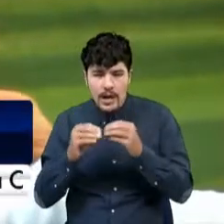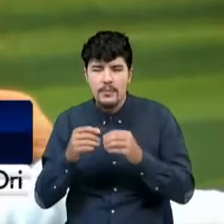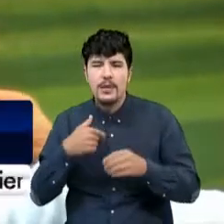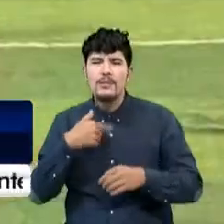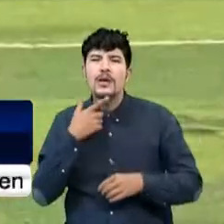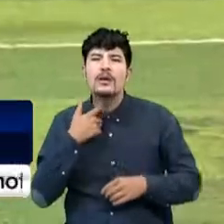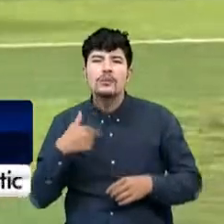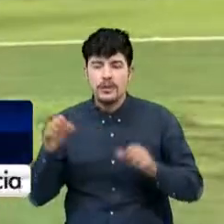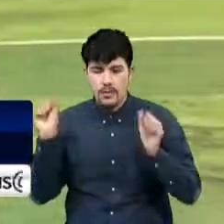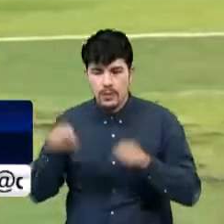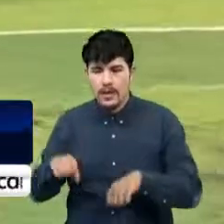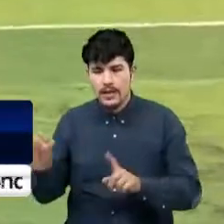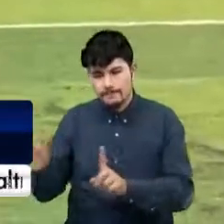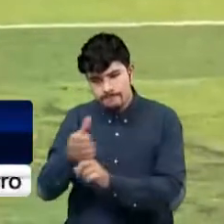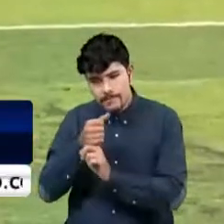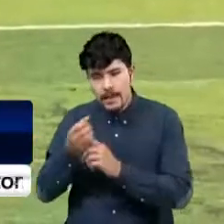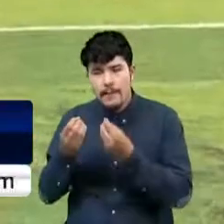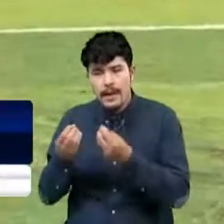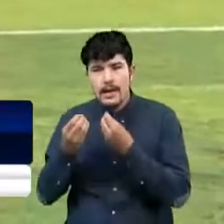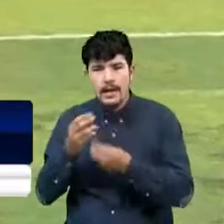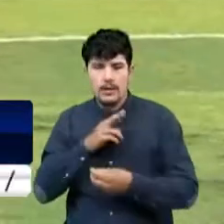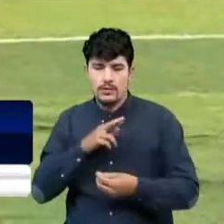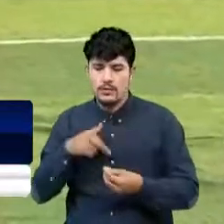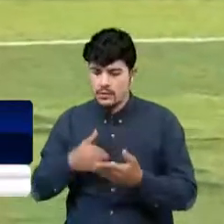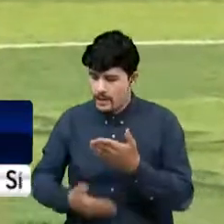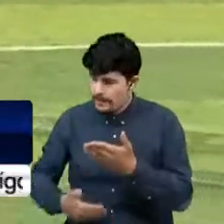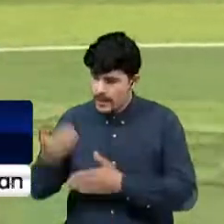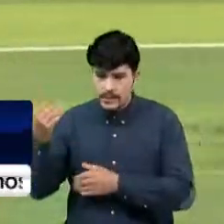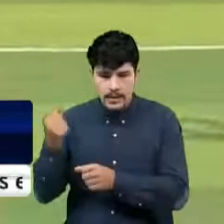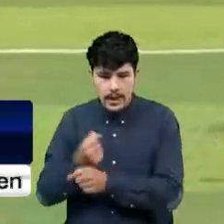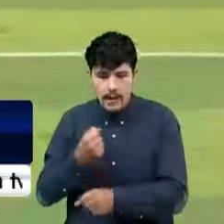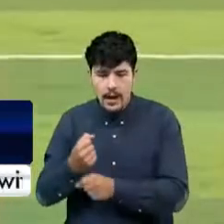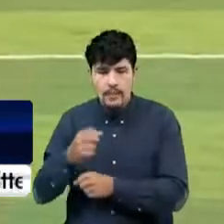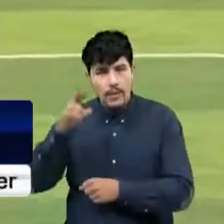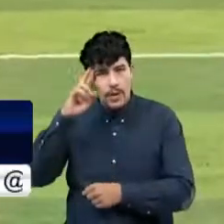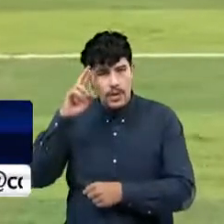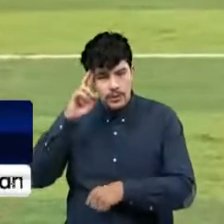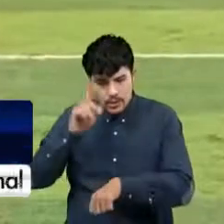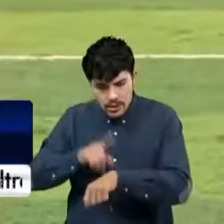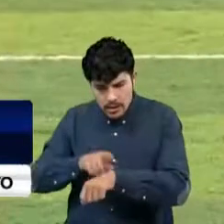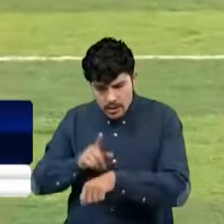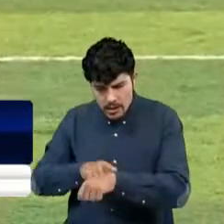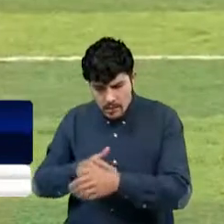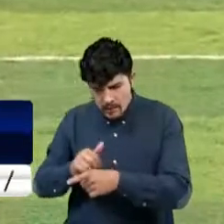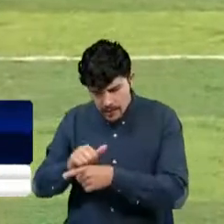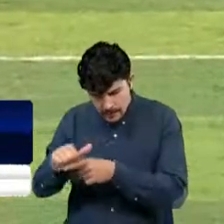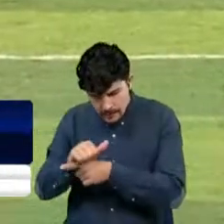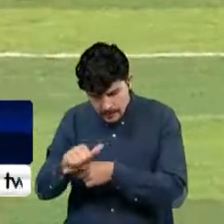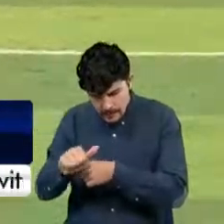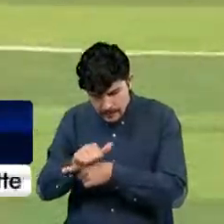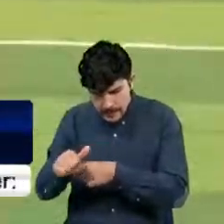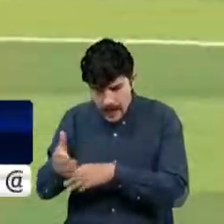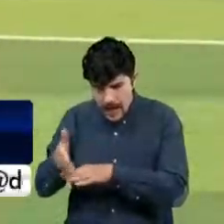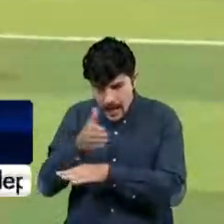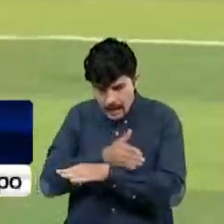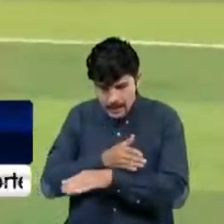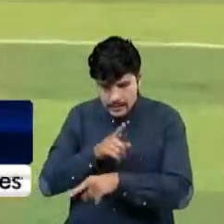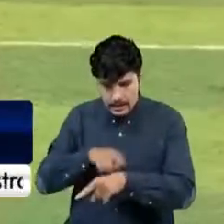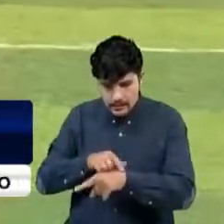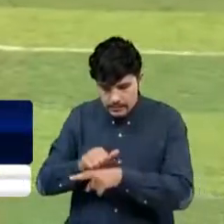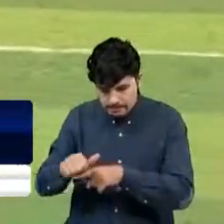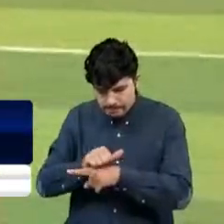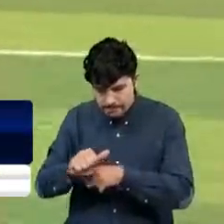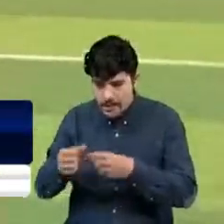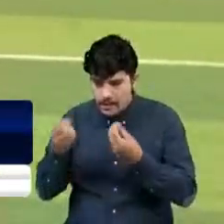gustaría lograr para eso estamos trabajando para eso vamos a tener un periodo de concentración en la pretemporada para